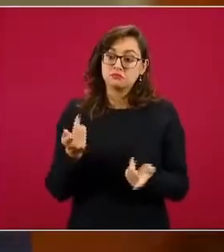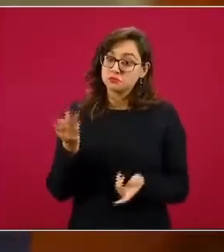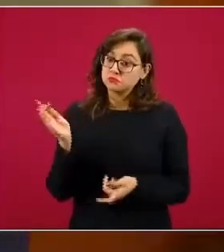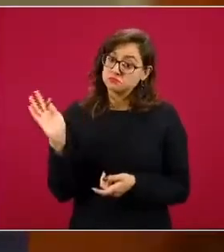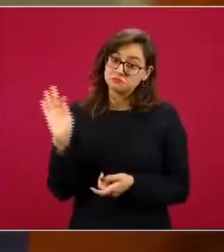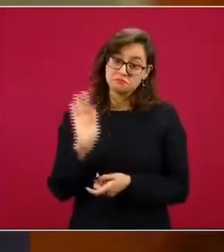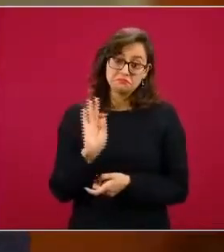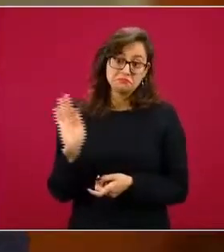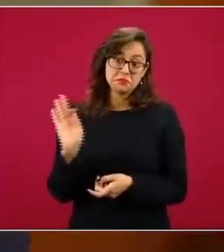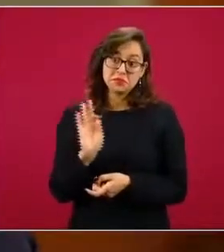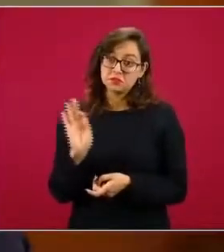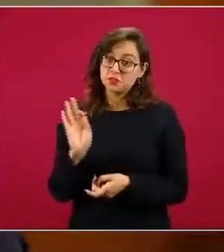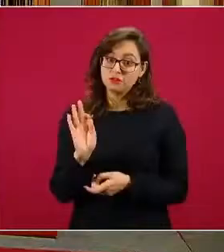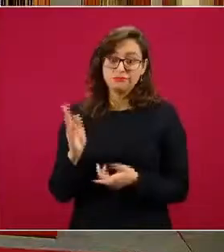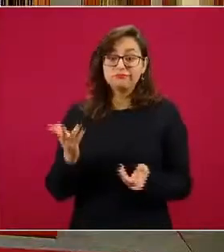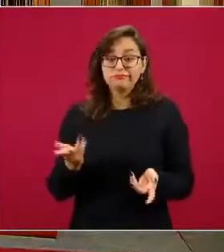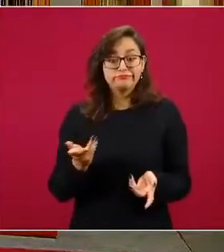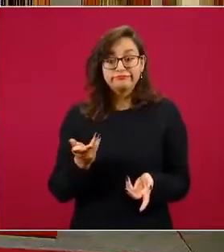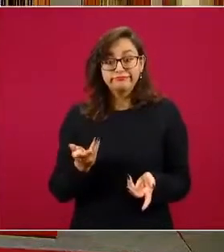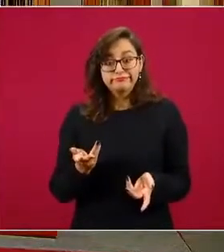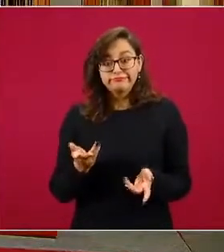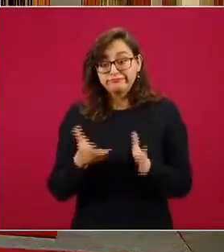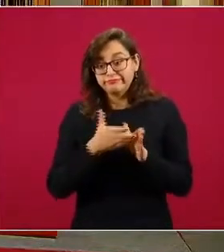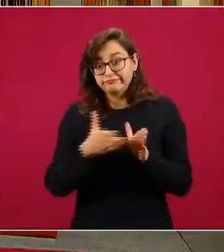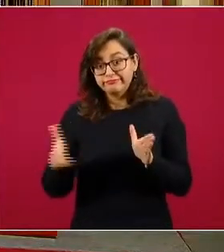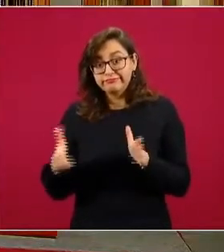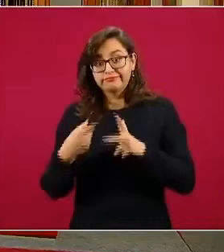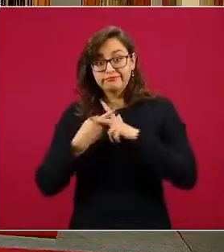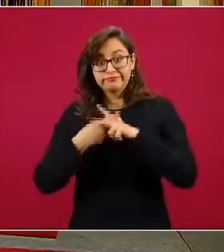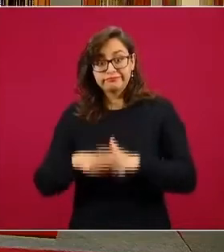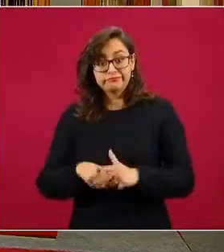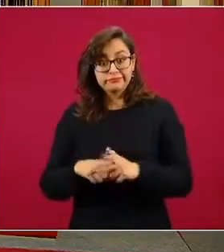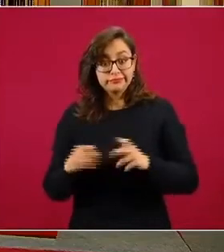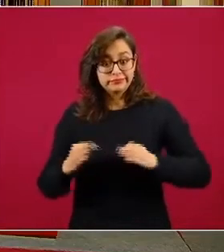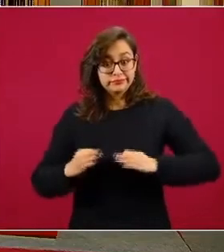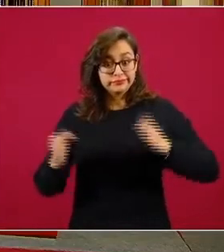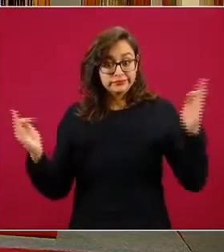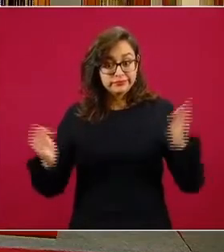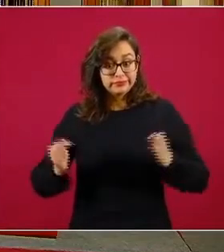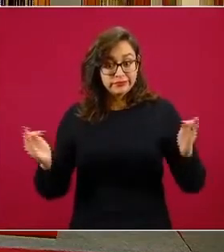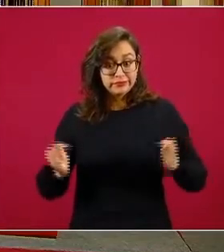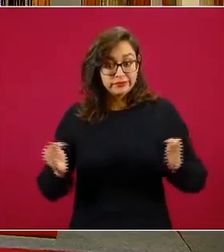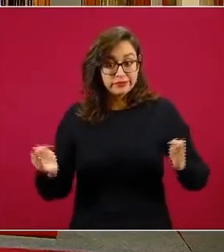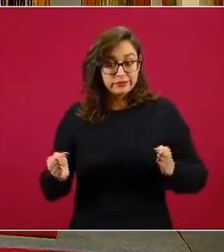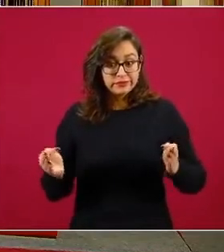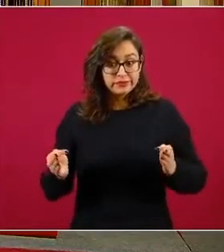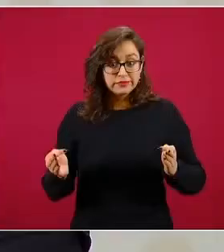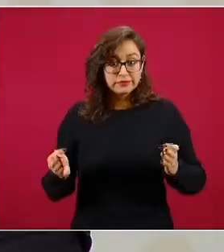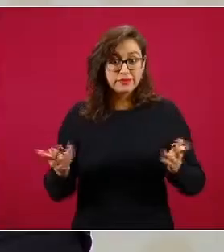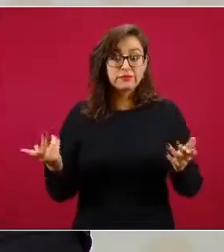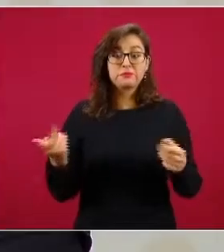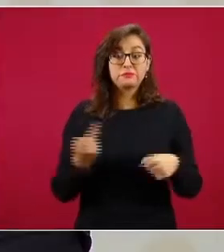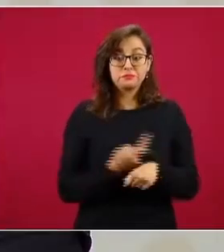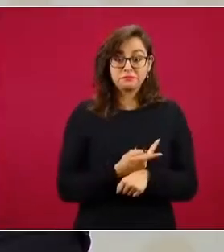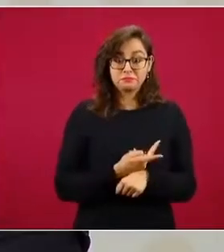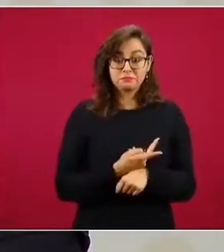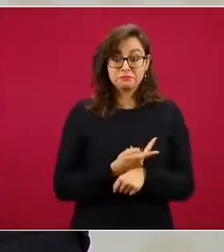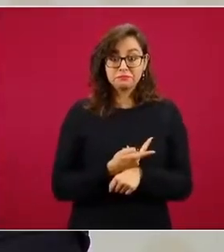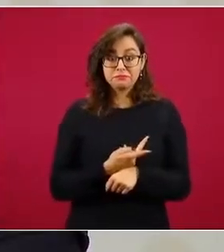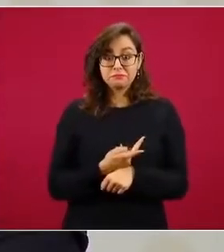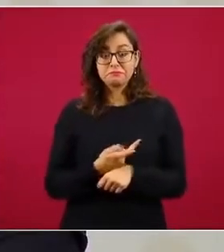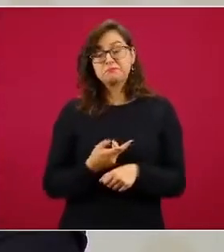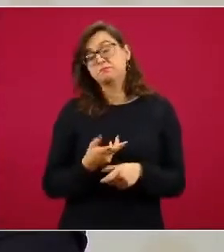es la temporada invernal está iniciando, estamos viendo incremento en la actividad